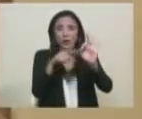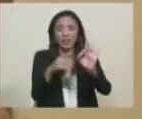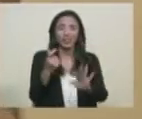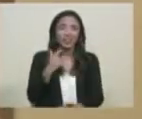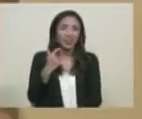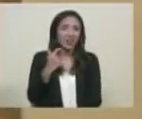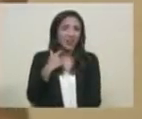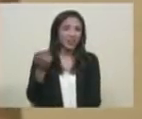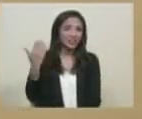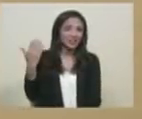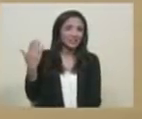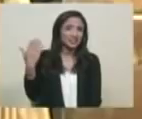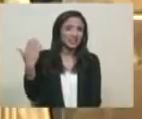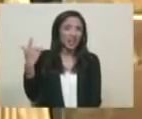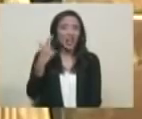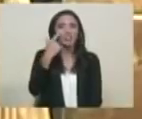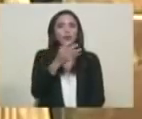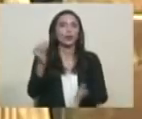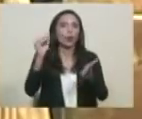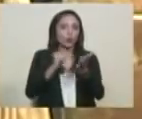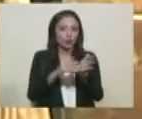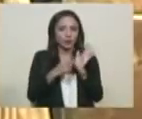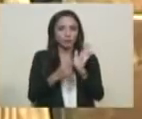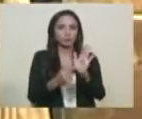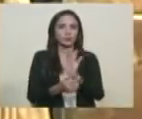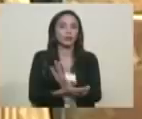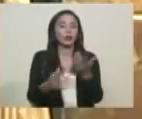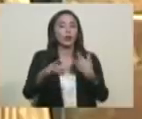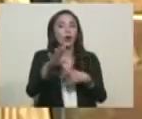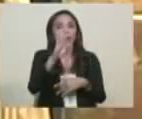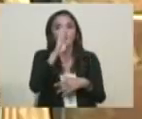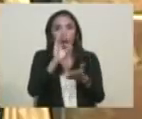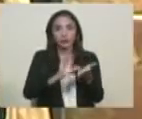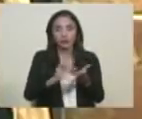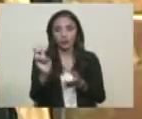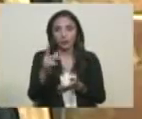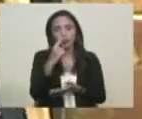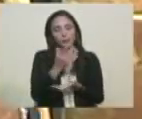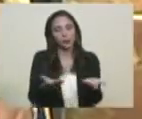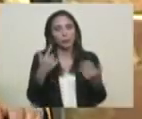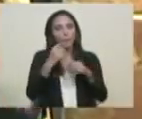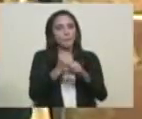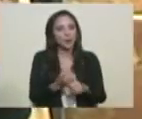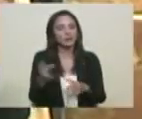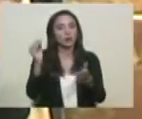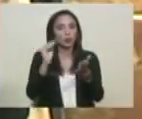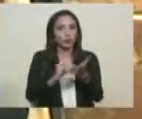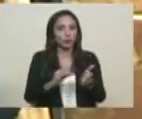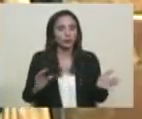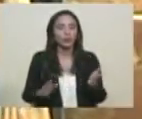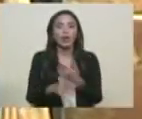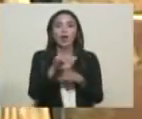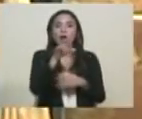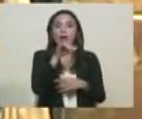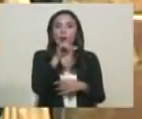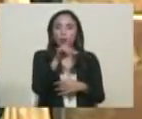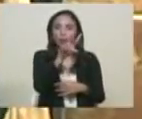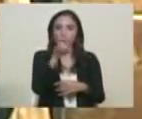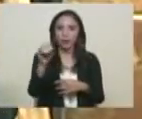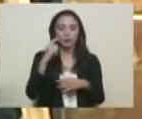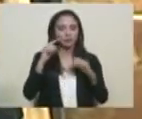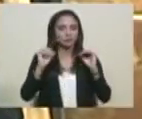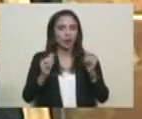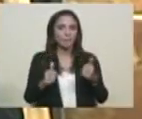Ya el Banco Central irá llevando esto. Así que el lunes 20 llegó el momento.